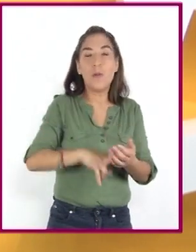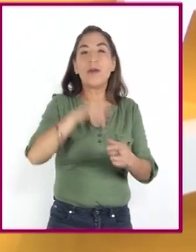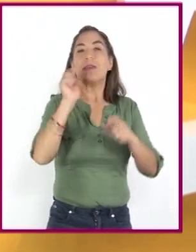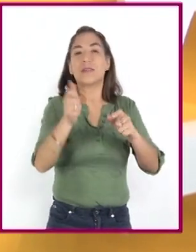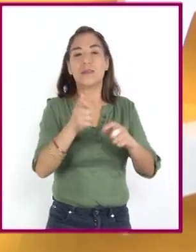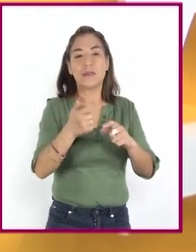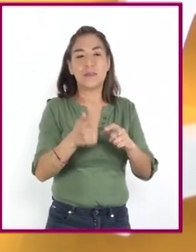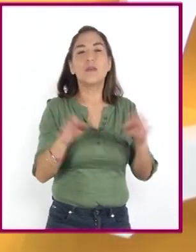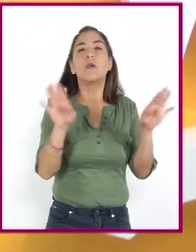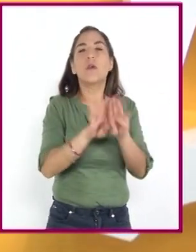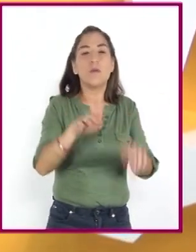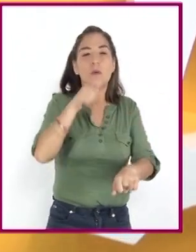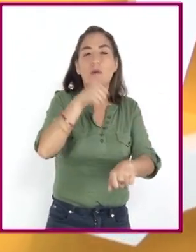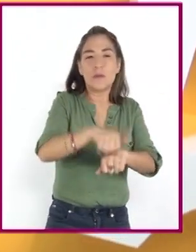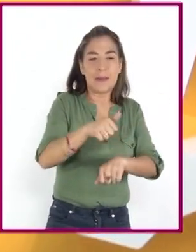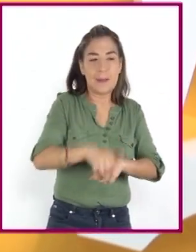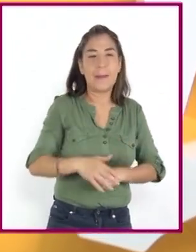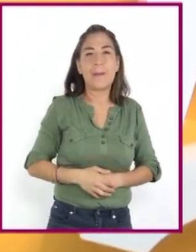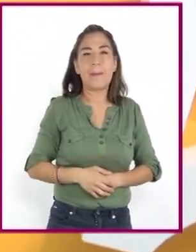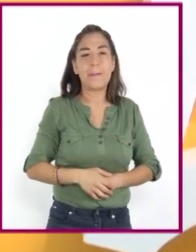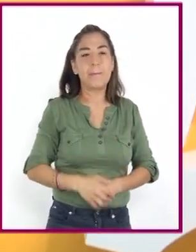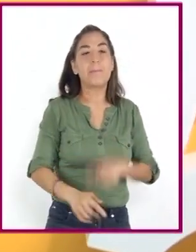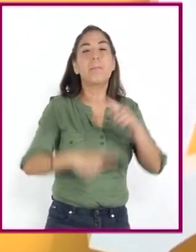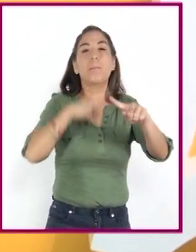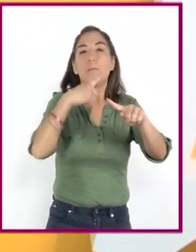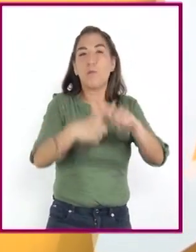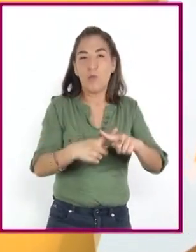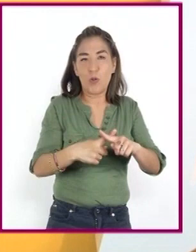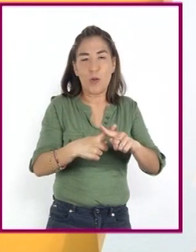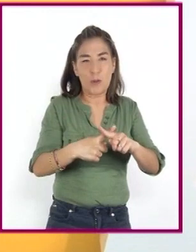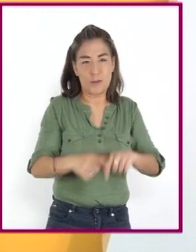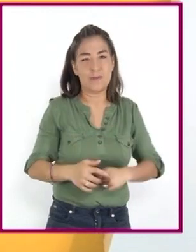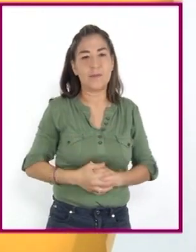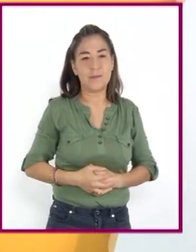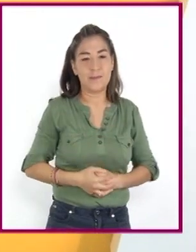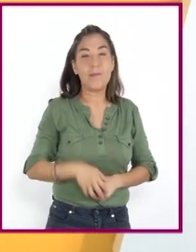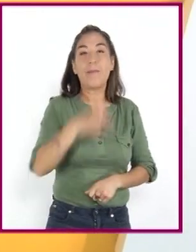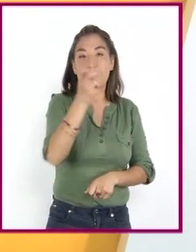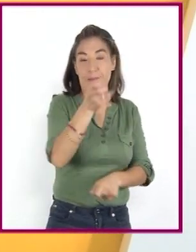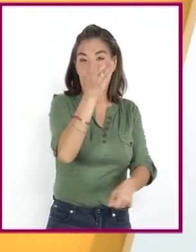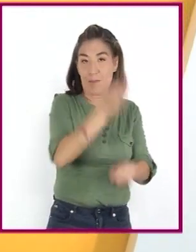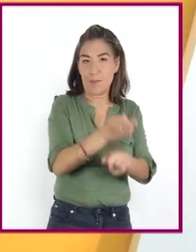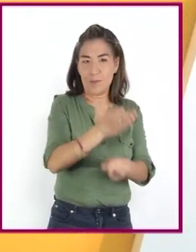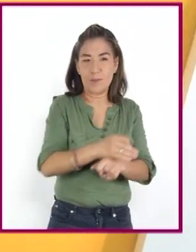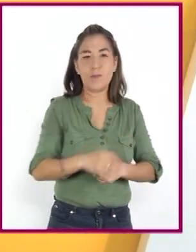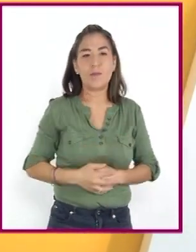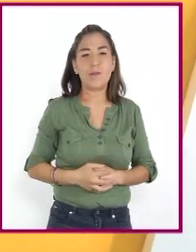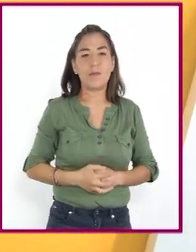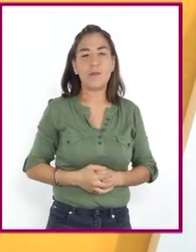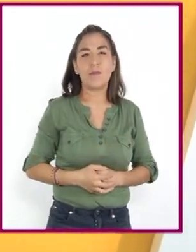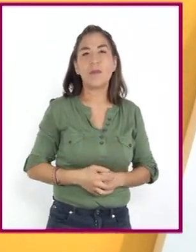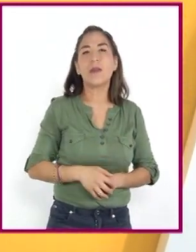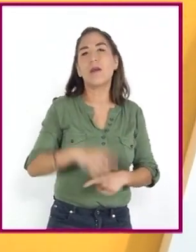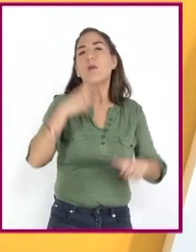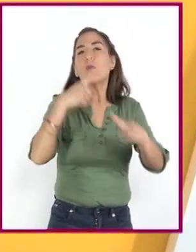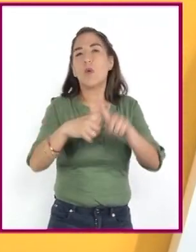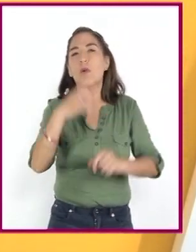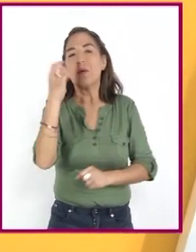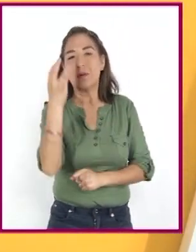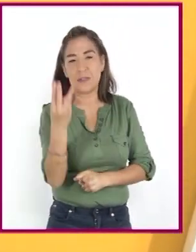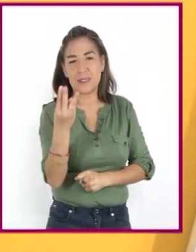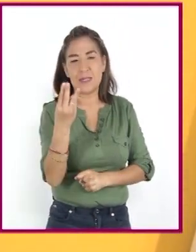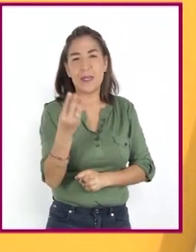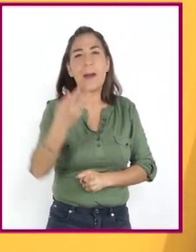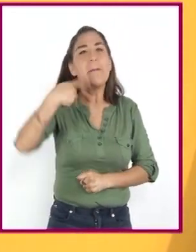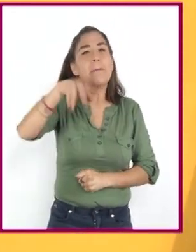Triple quiere decir que se está multiplicando, en este caso, por 3.